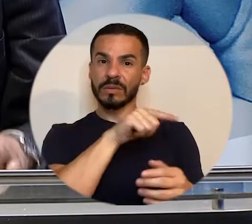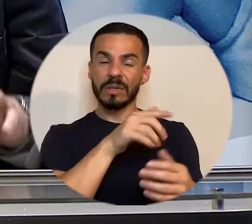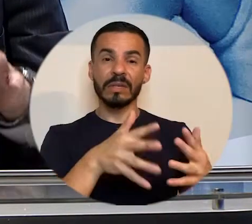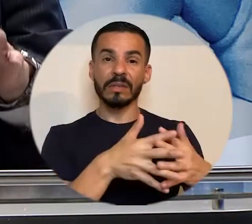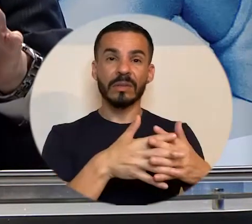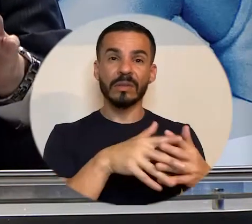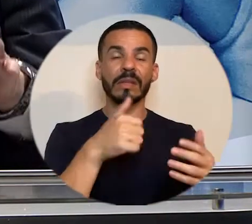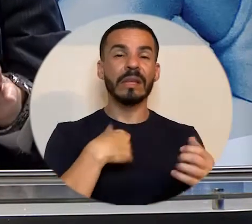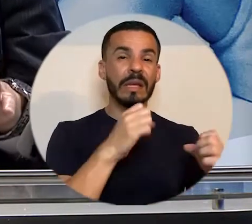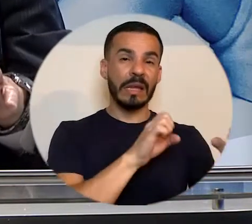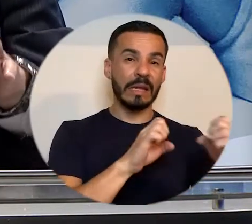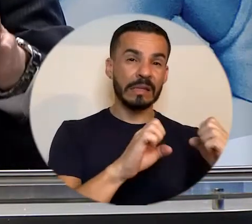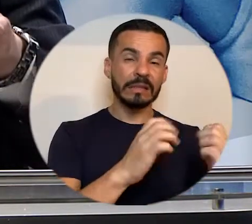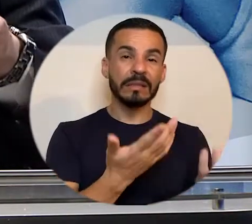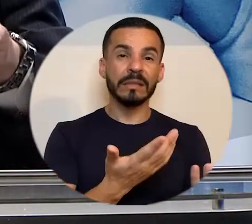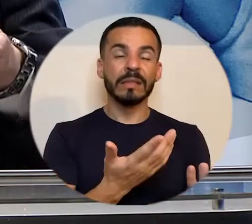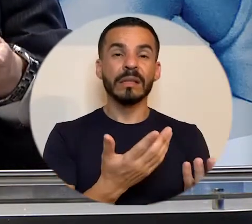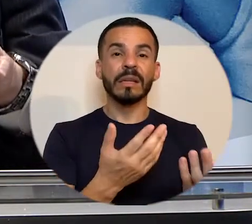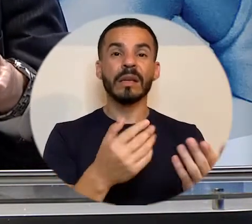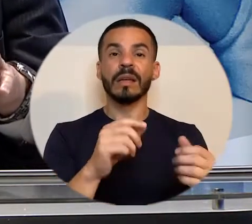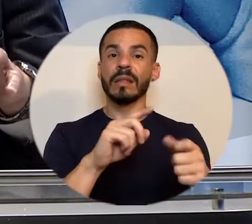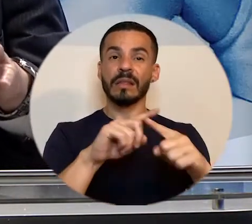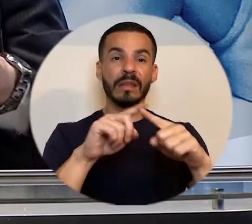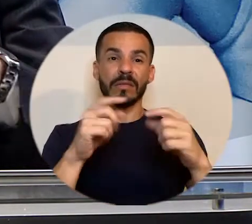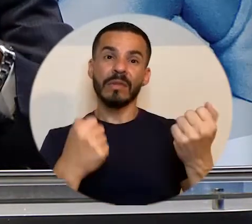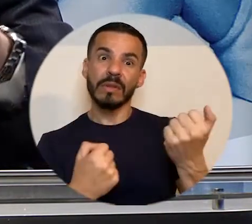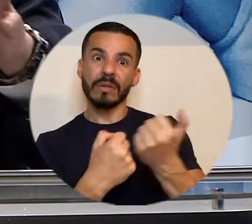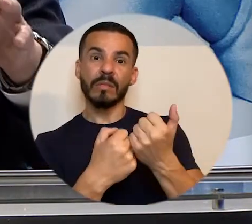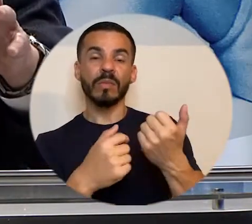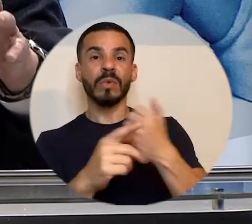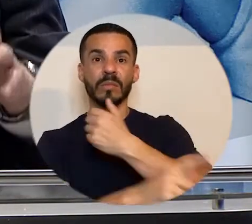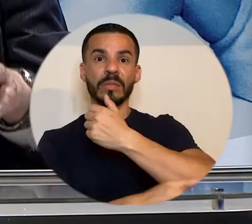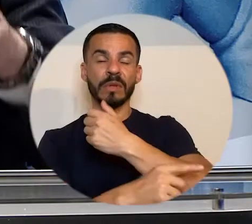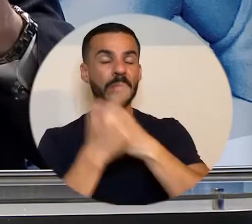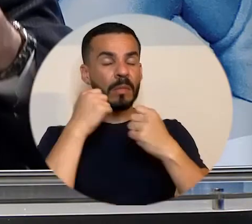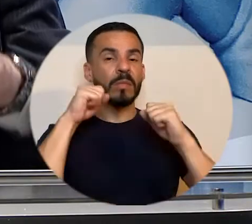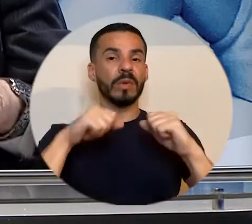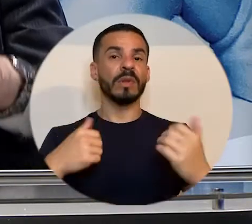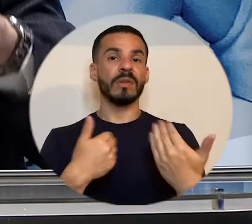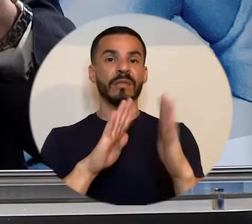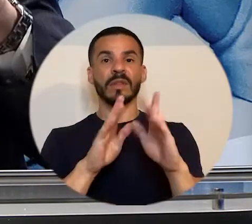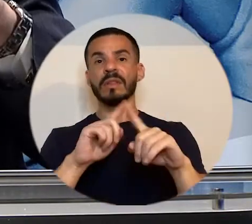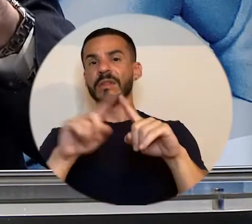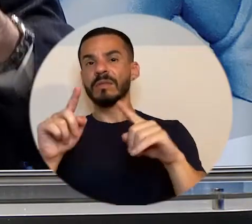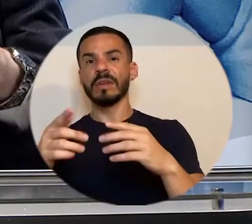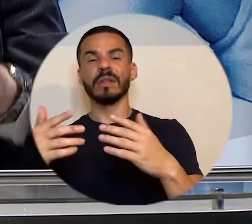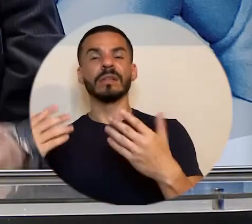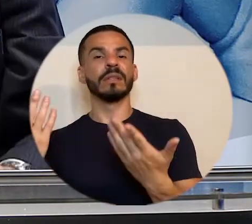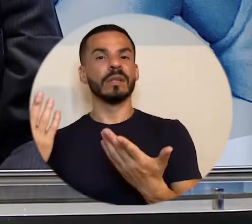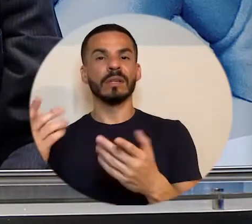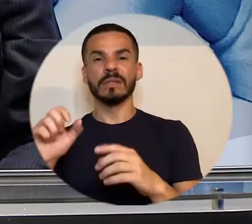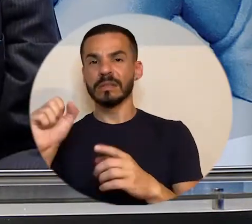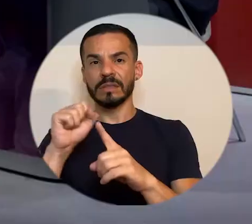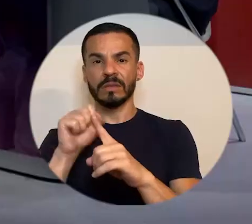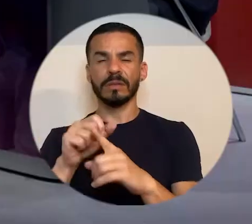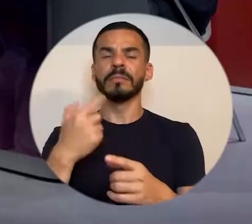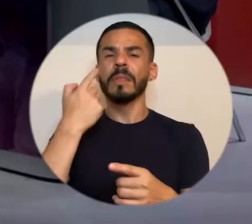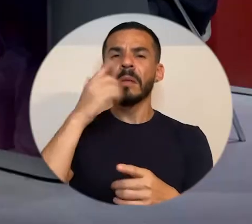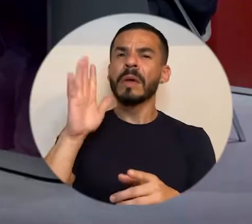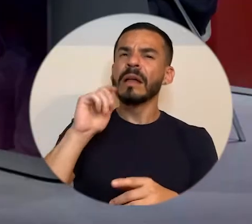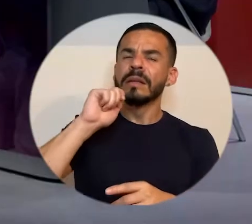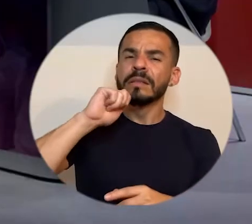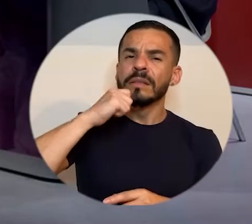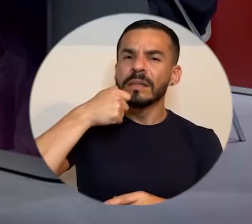Unidos. Estados Unidos tiene que tener una estrategia multilateral para poder enfrentar diferentes frentes. Y parece